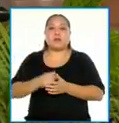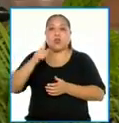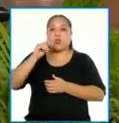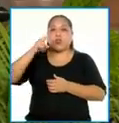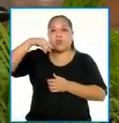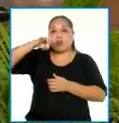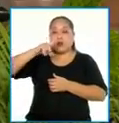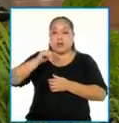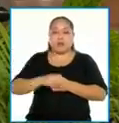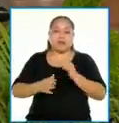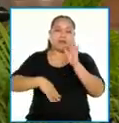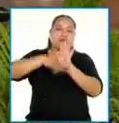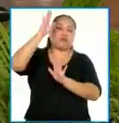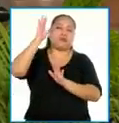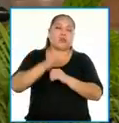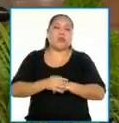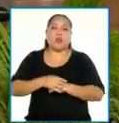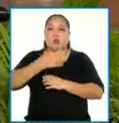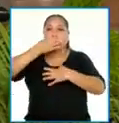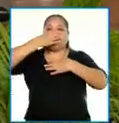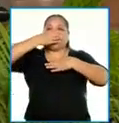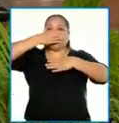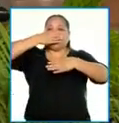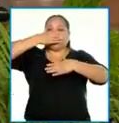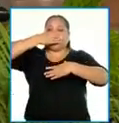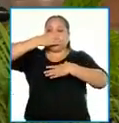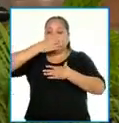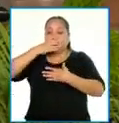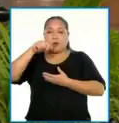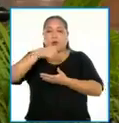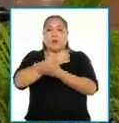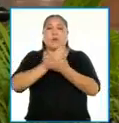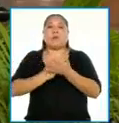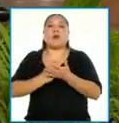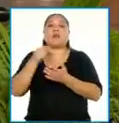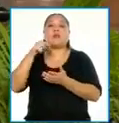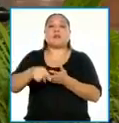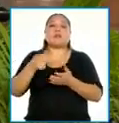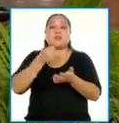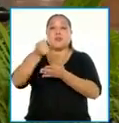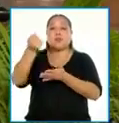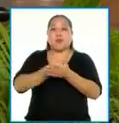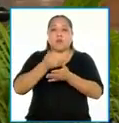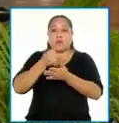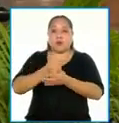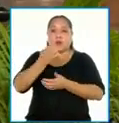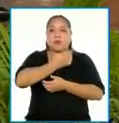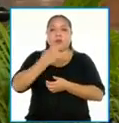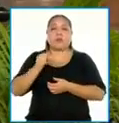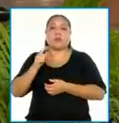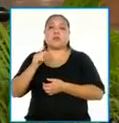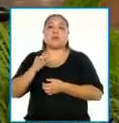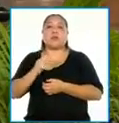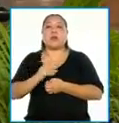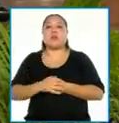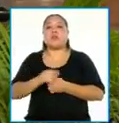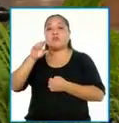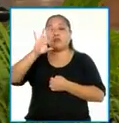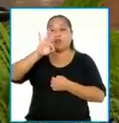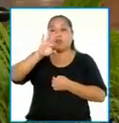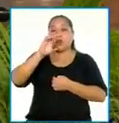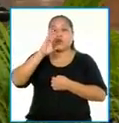oxígeno, que son parte de ellas importación-compra por parte del Estado, que son 960